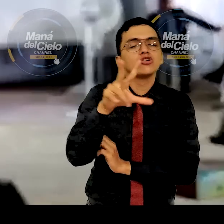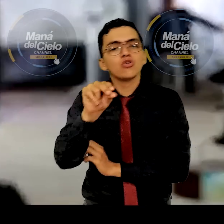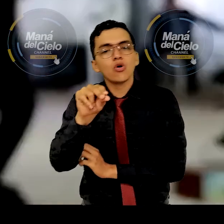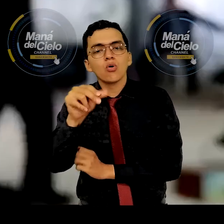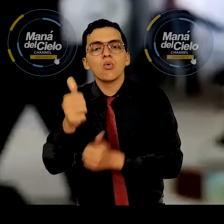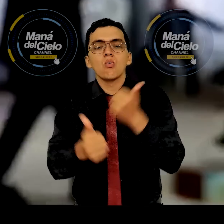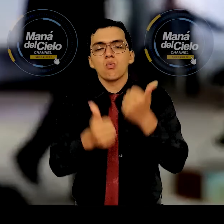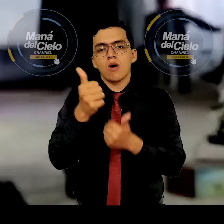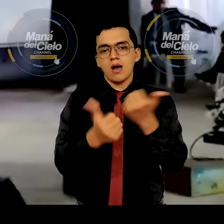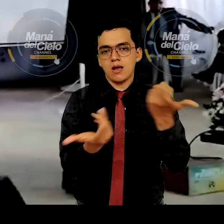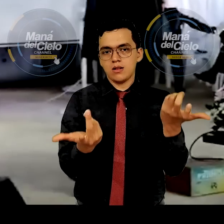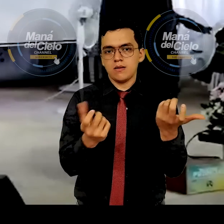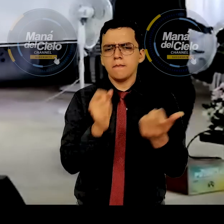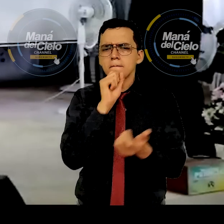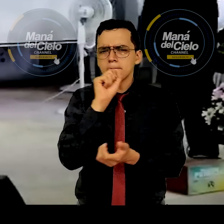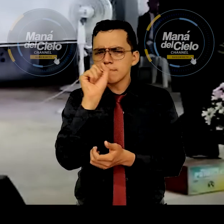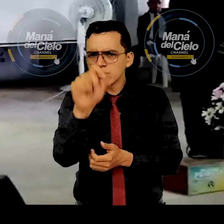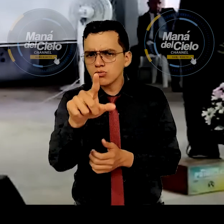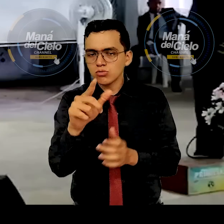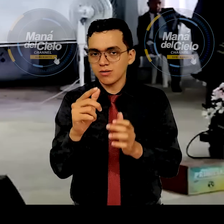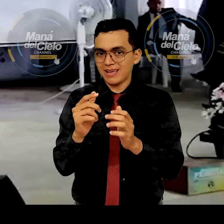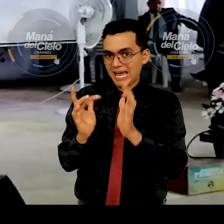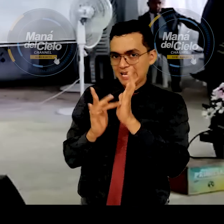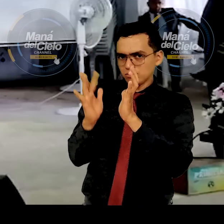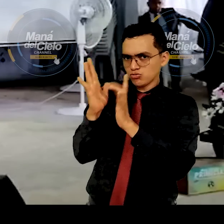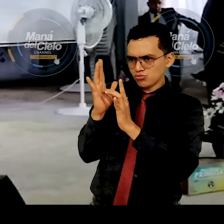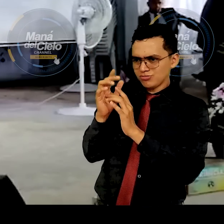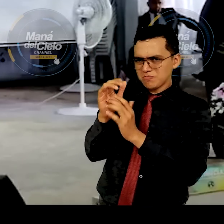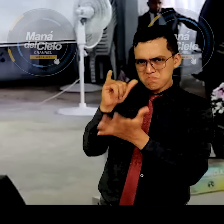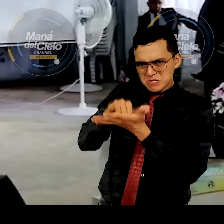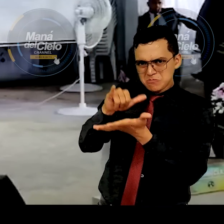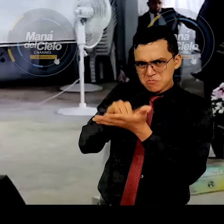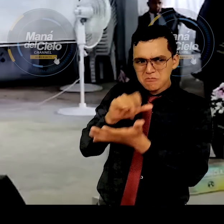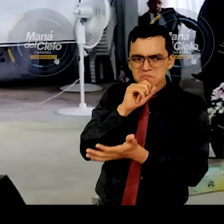¿qué hace Jesucristo? ¿Creéis en Dios?